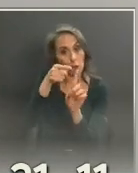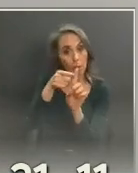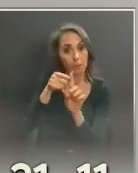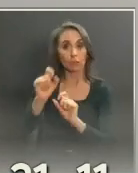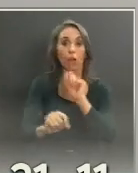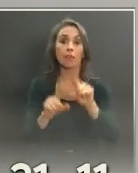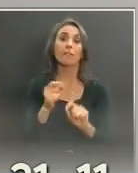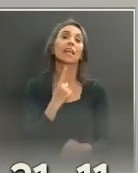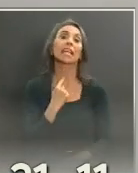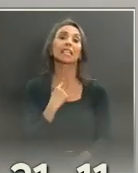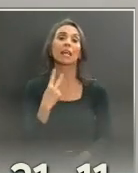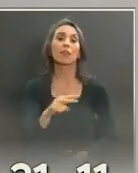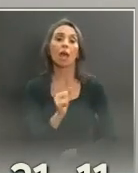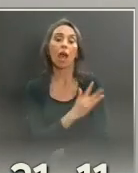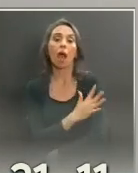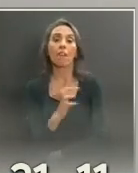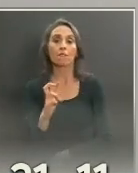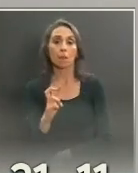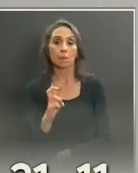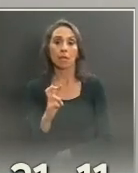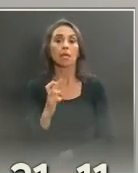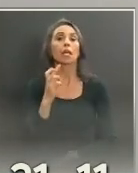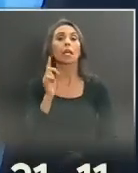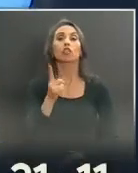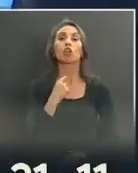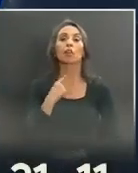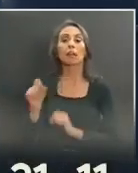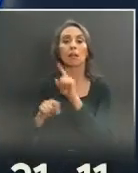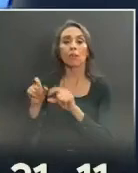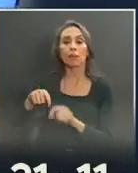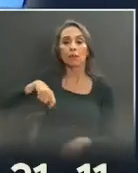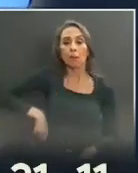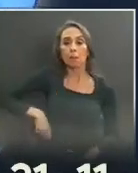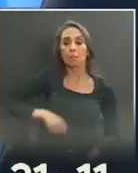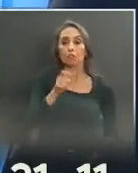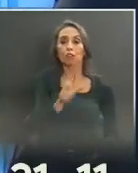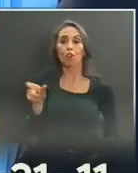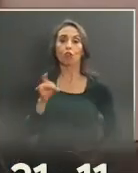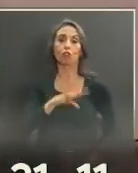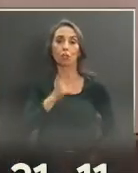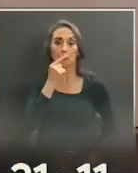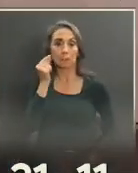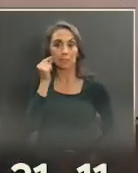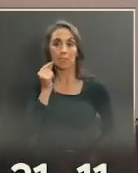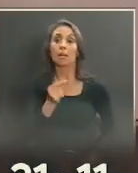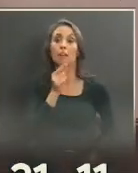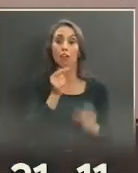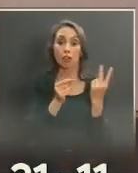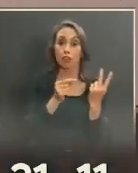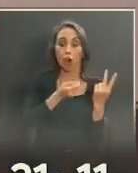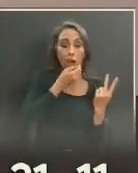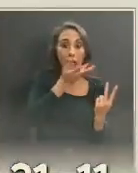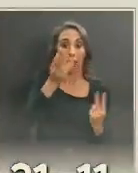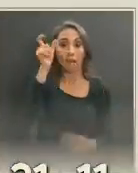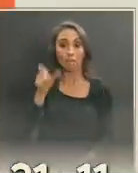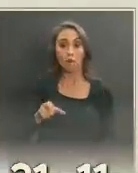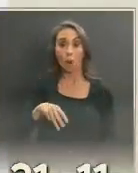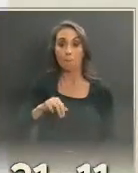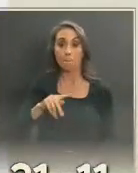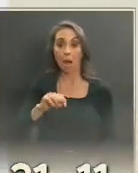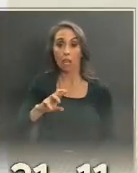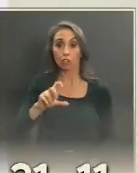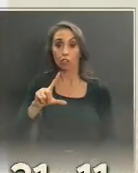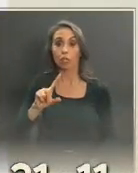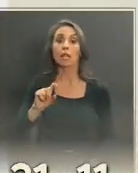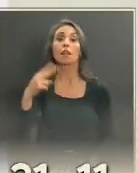bien los intereses de las AFP que las pensiones de los chilenos y chilenas. Declaraciones que emitieron tras conocerse que Martorell retiró el primer 10% de